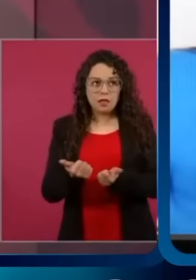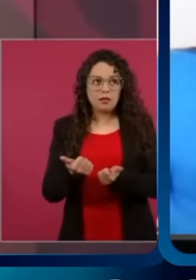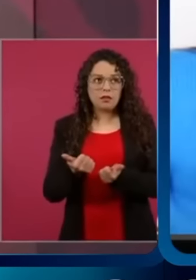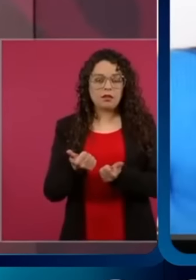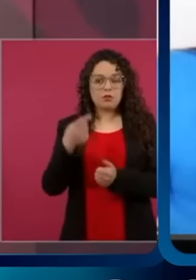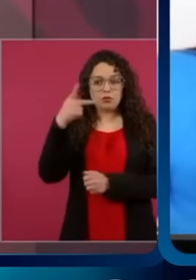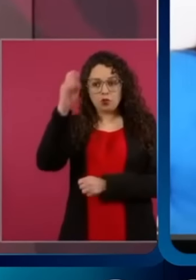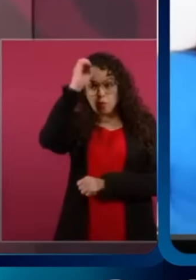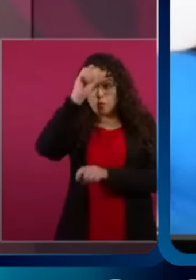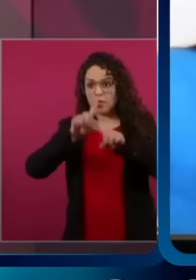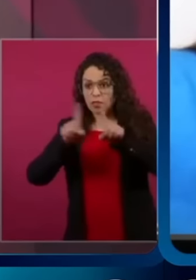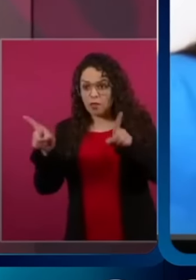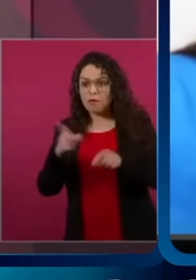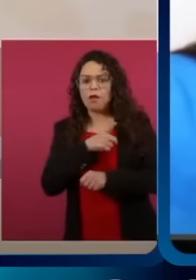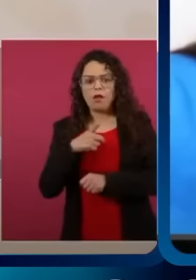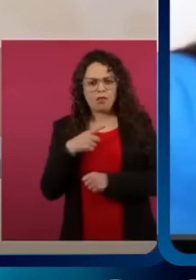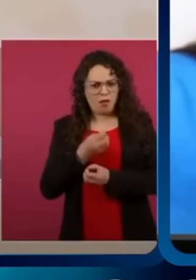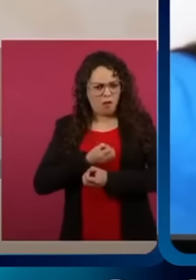argumentar.